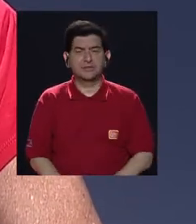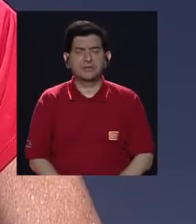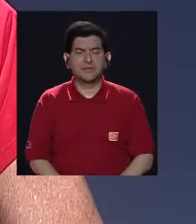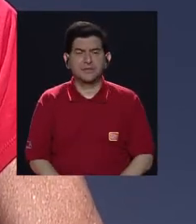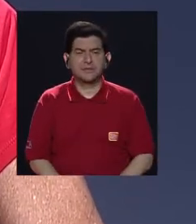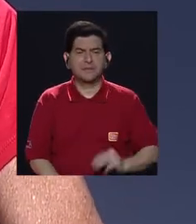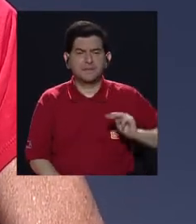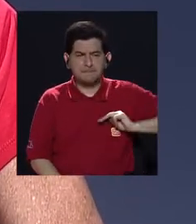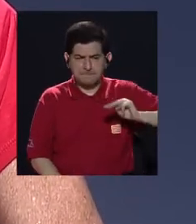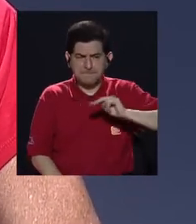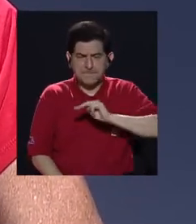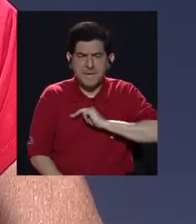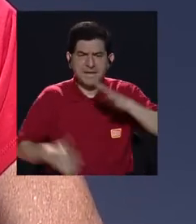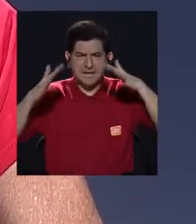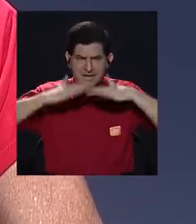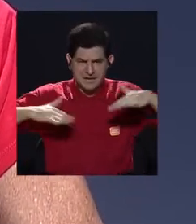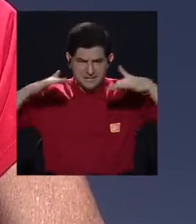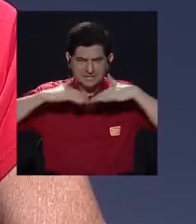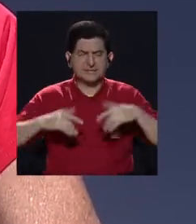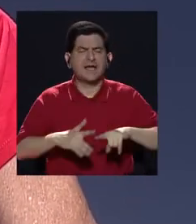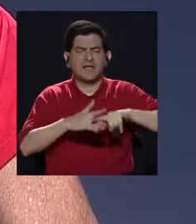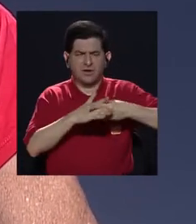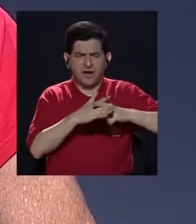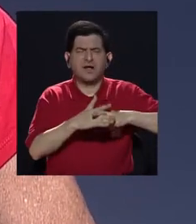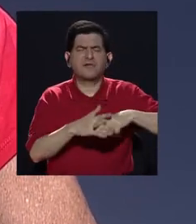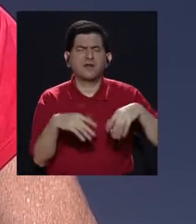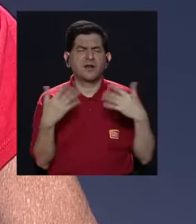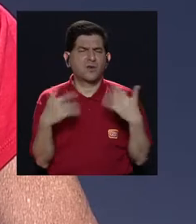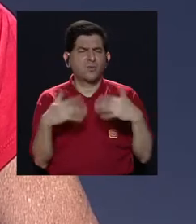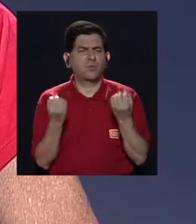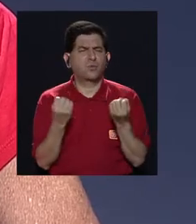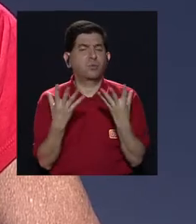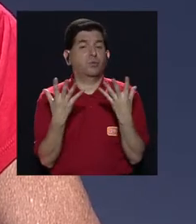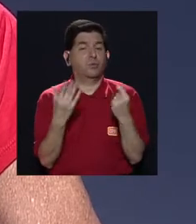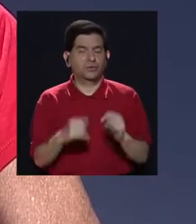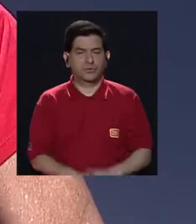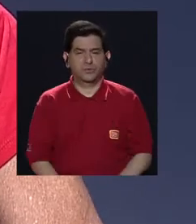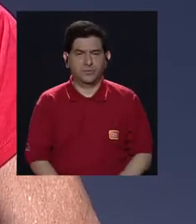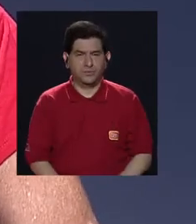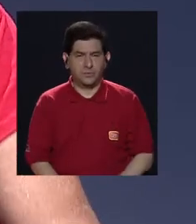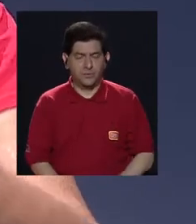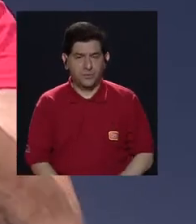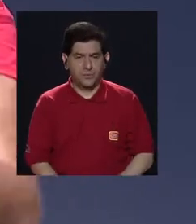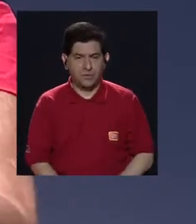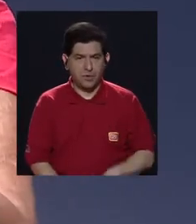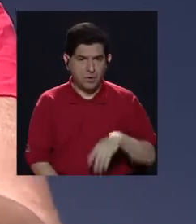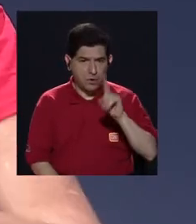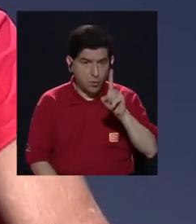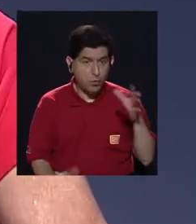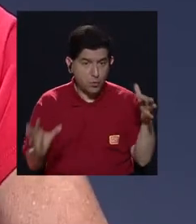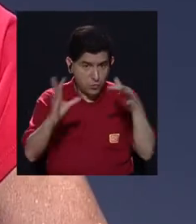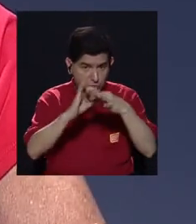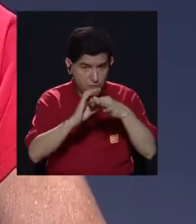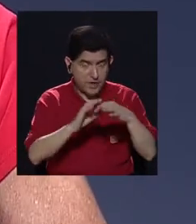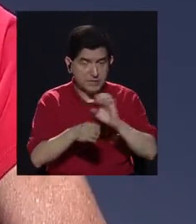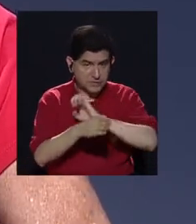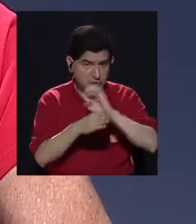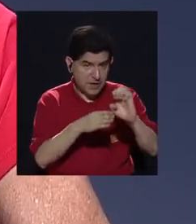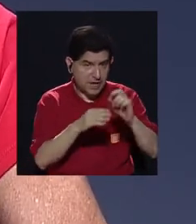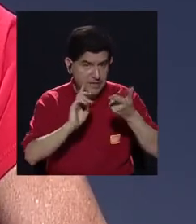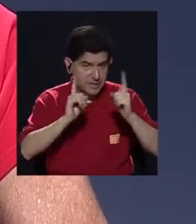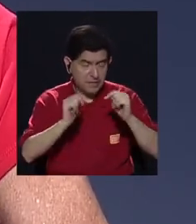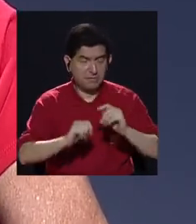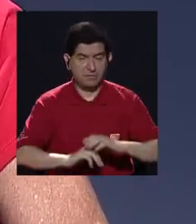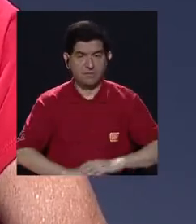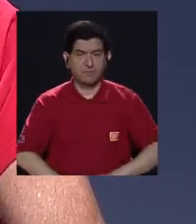nuestro ministerio de ambiente hay mucho que arreglarle y uno que tiene que ver con la ética